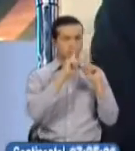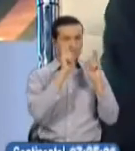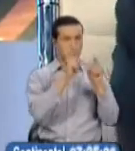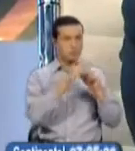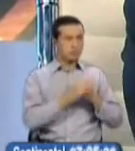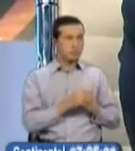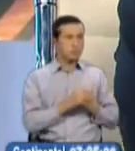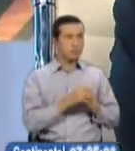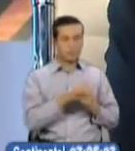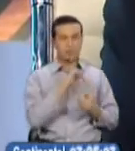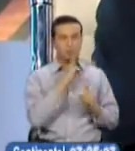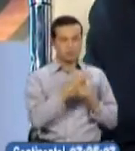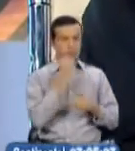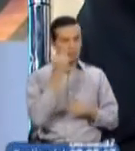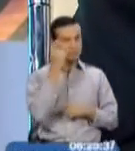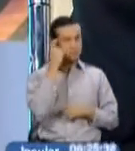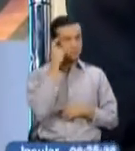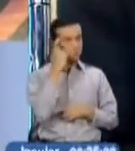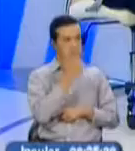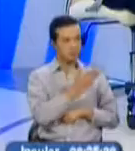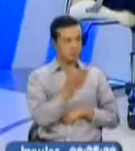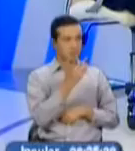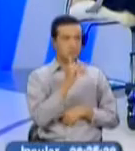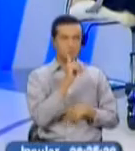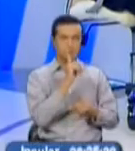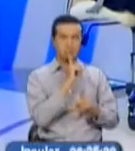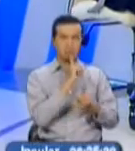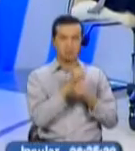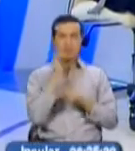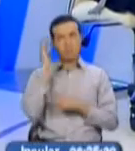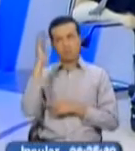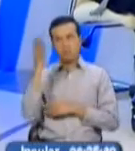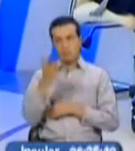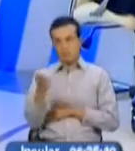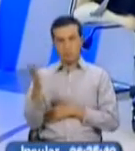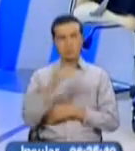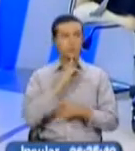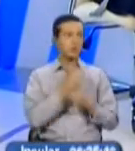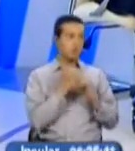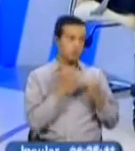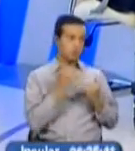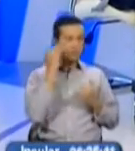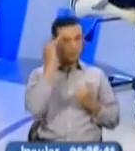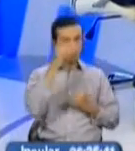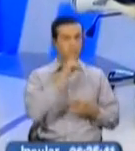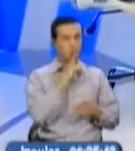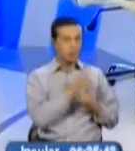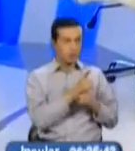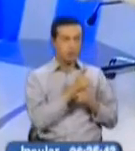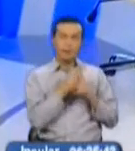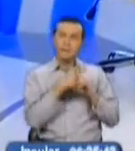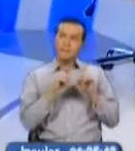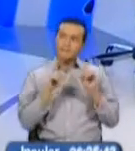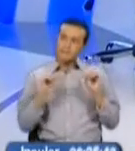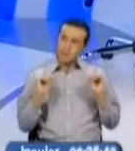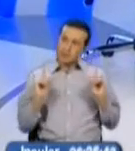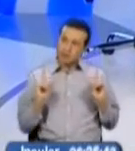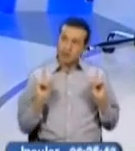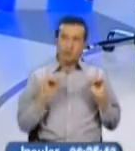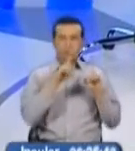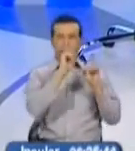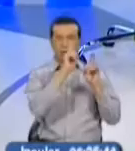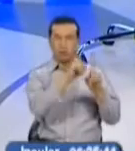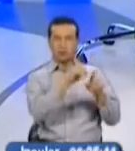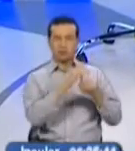está bien con los jóvenes y me parece loable para los jóvenes el presente y el futuro espero y le pregunto a